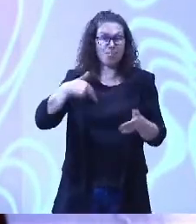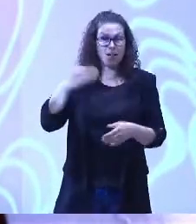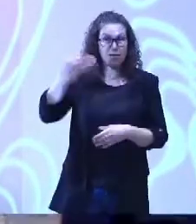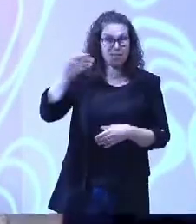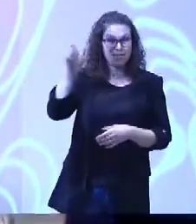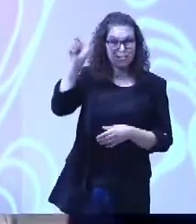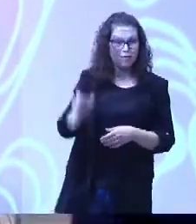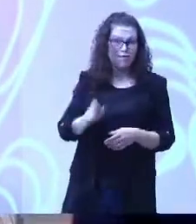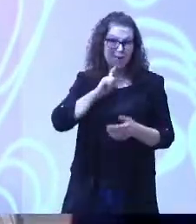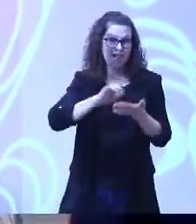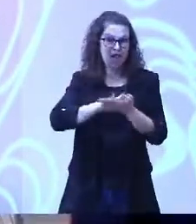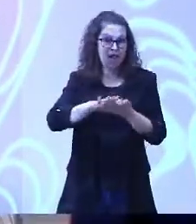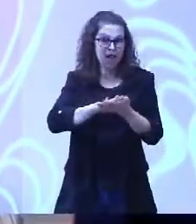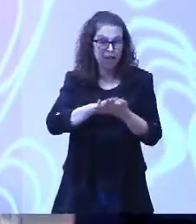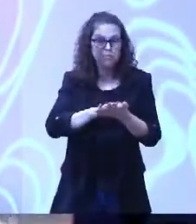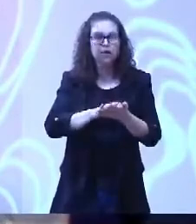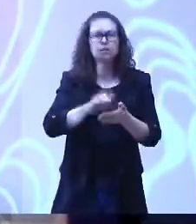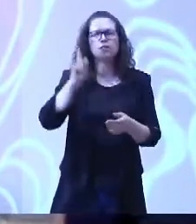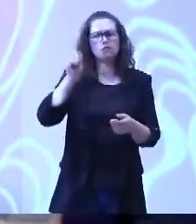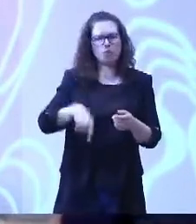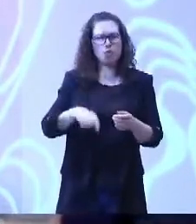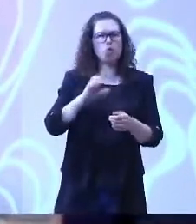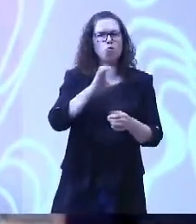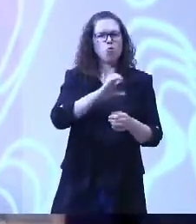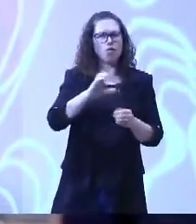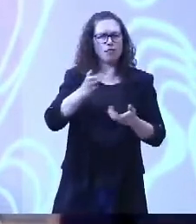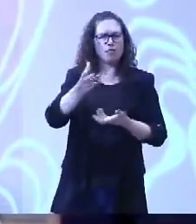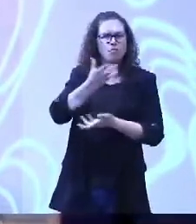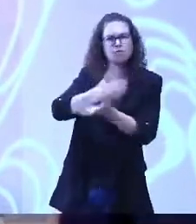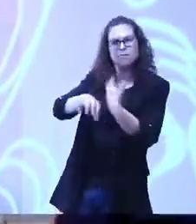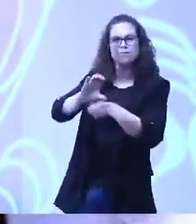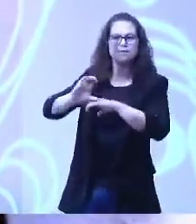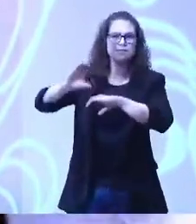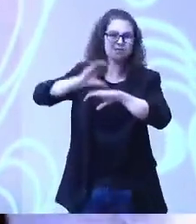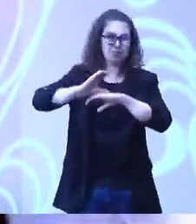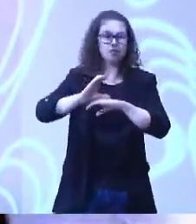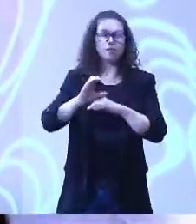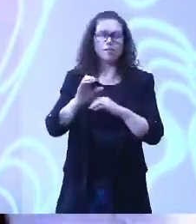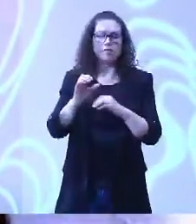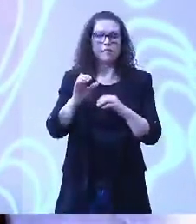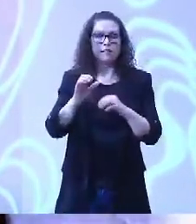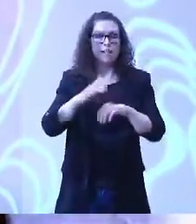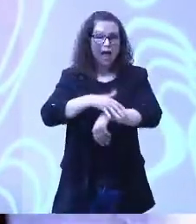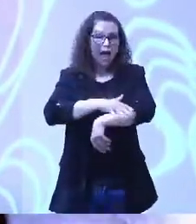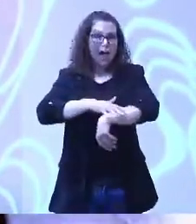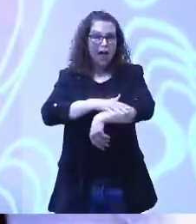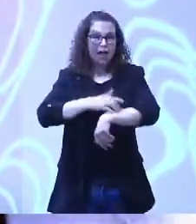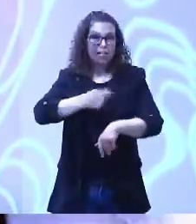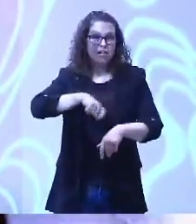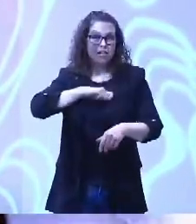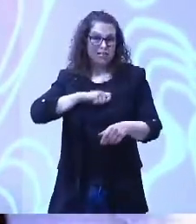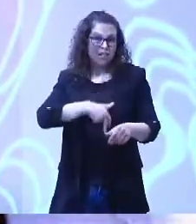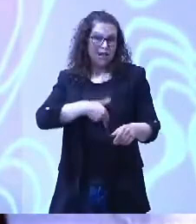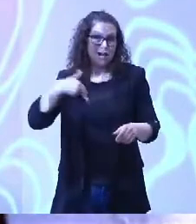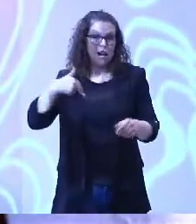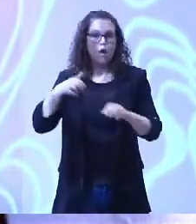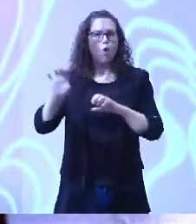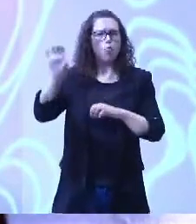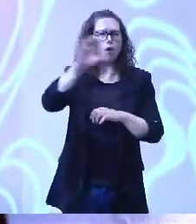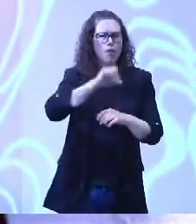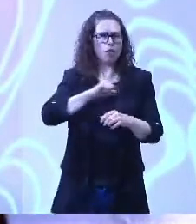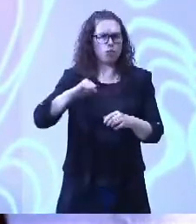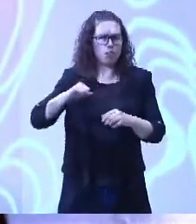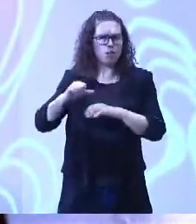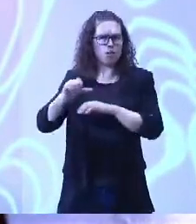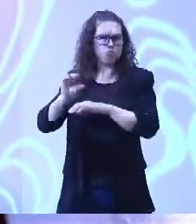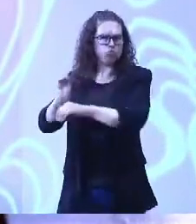y también de las entregas a cuenta. Sabéis que las entregas a cuenta, que son transferencias que da la Administración General del Estado a las comunidades autónomas para